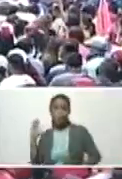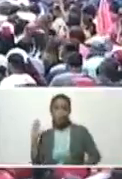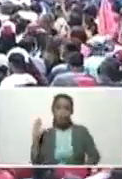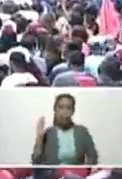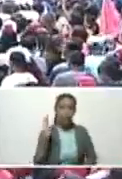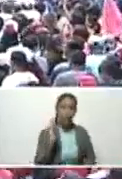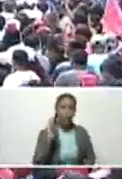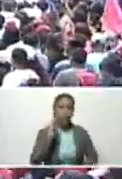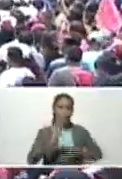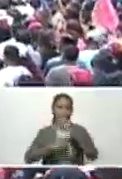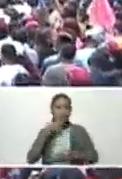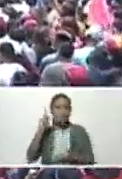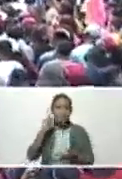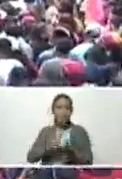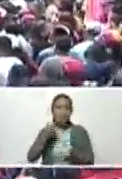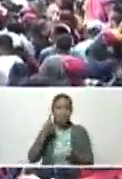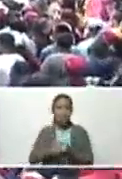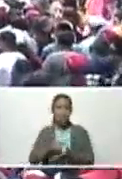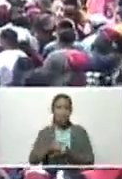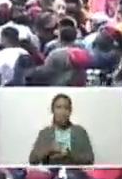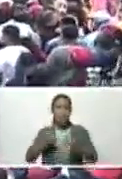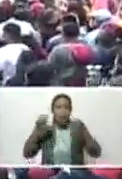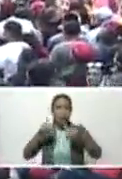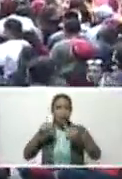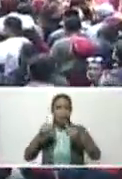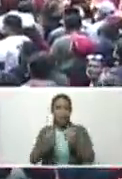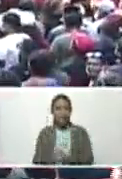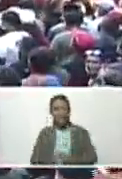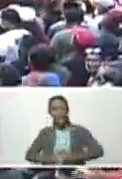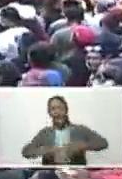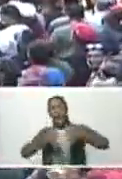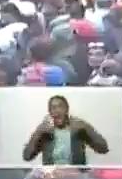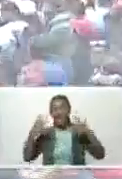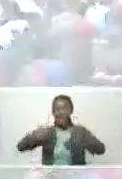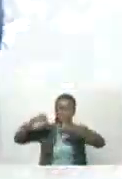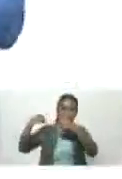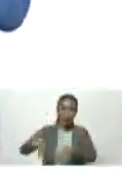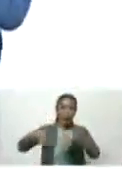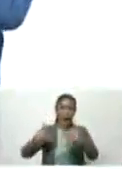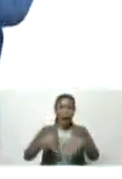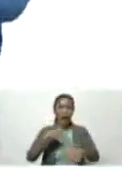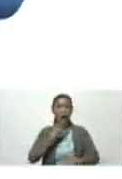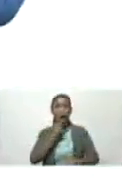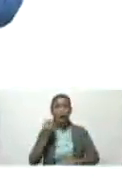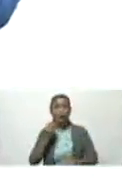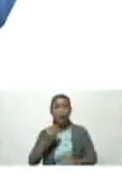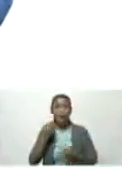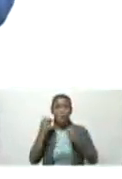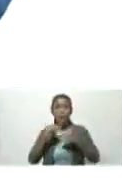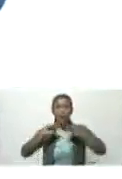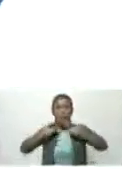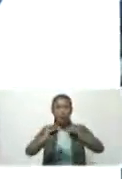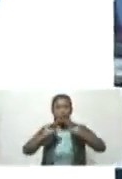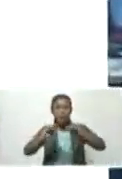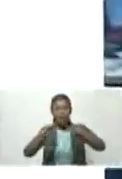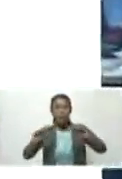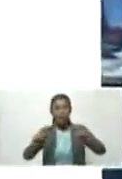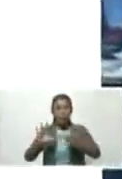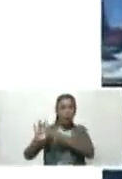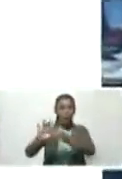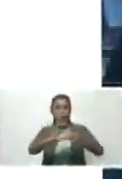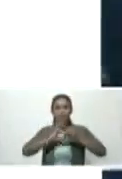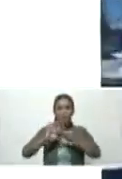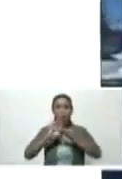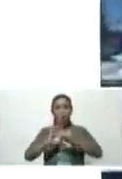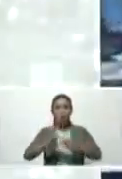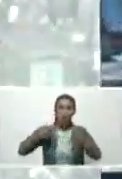y me hice presente en esta gigantesca marcha de la juventud, para llamarlos a la unión,